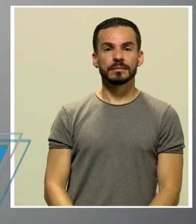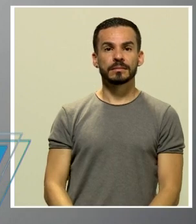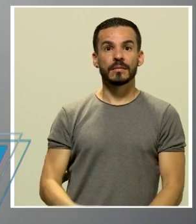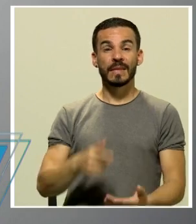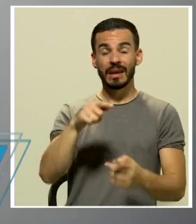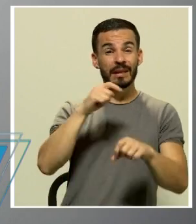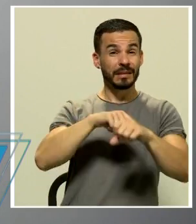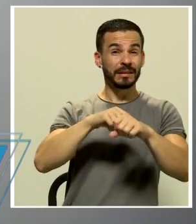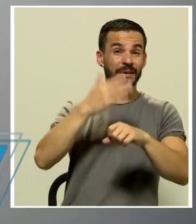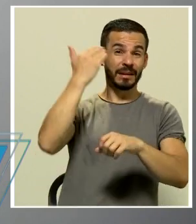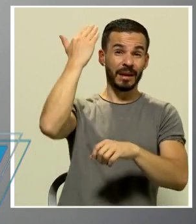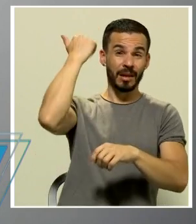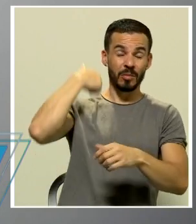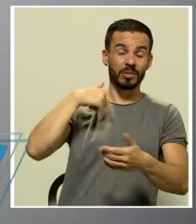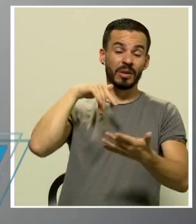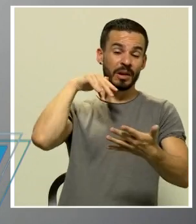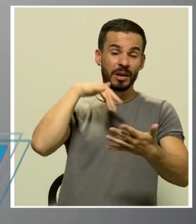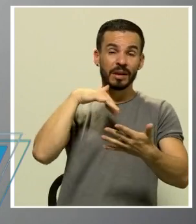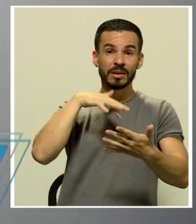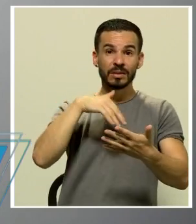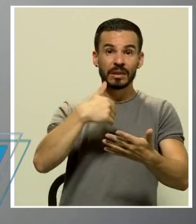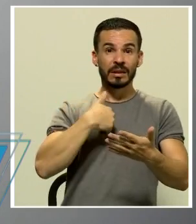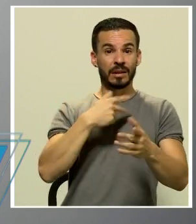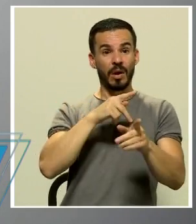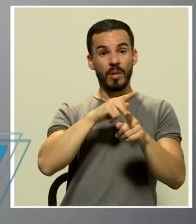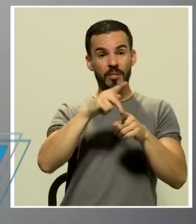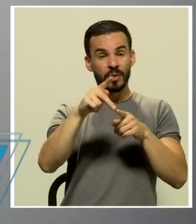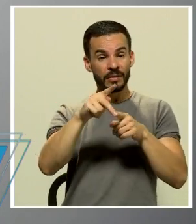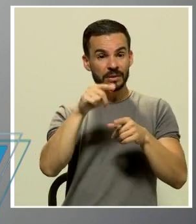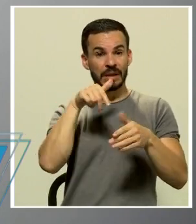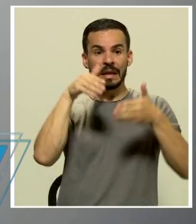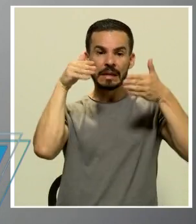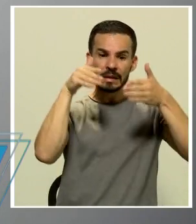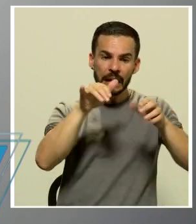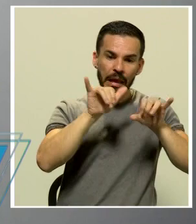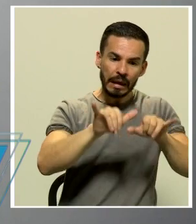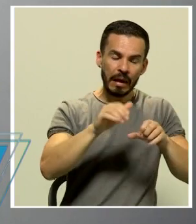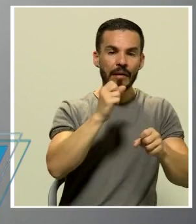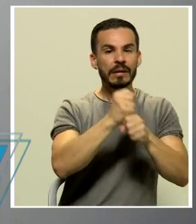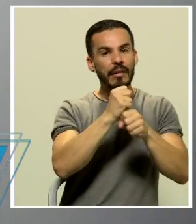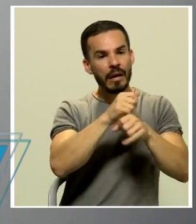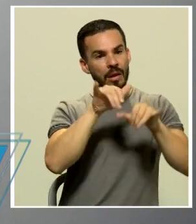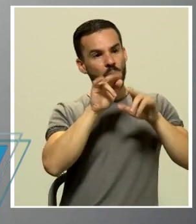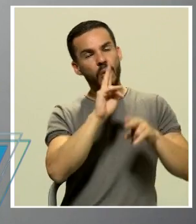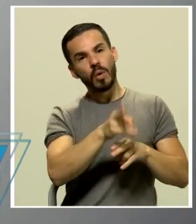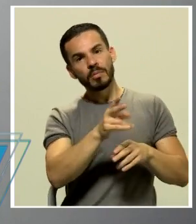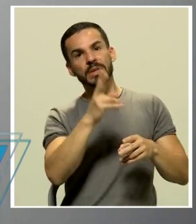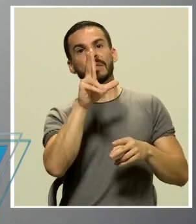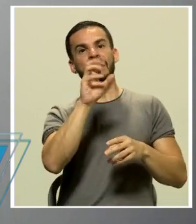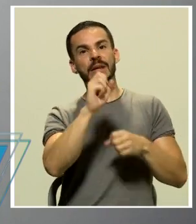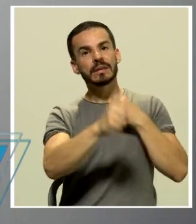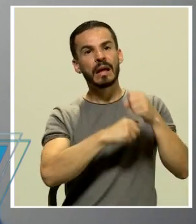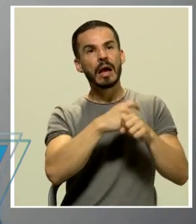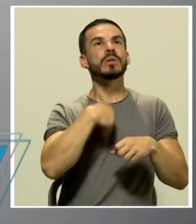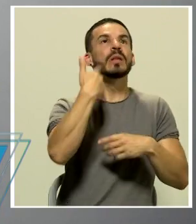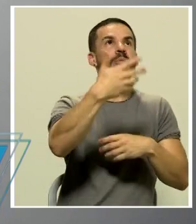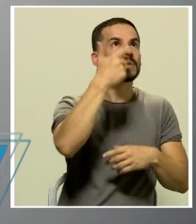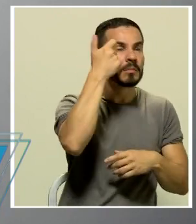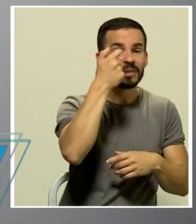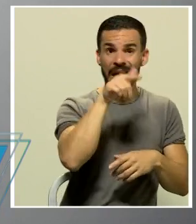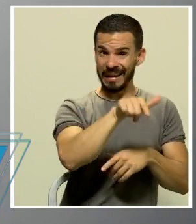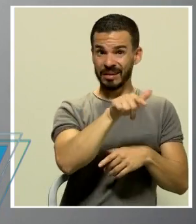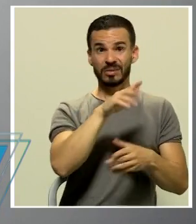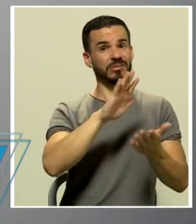Aquellos tiempos donde uno estudiaba y adquiría una profesión y ejercía esa profesión durante 30 años y se pensionaba, eso se